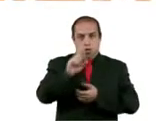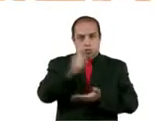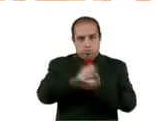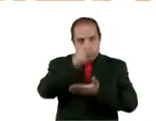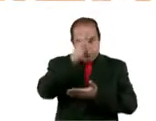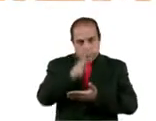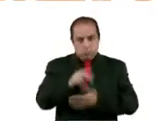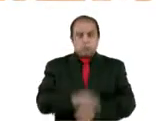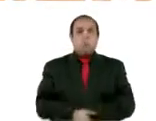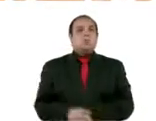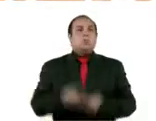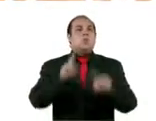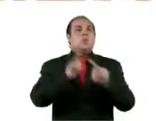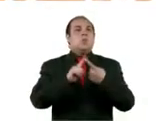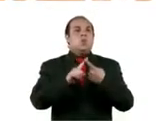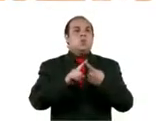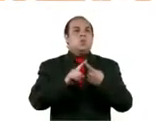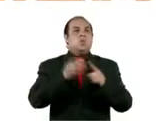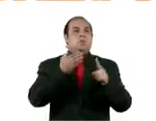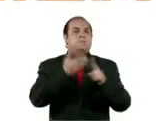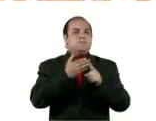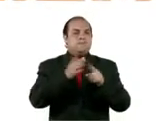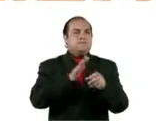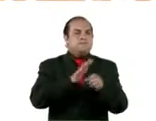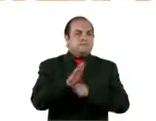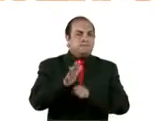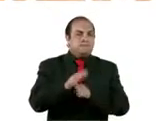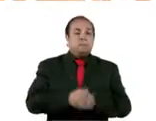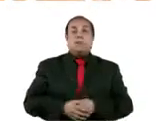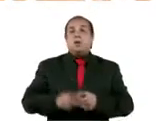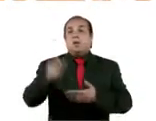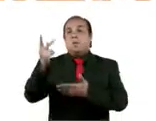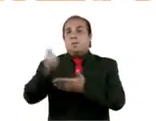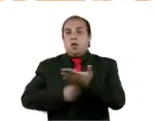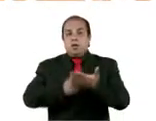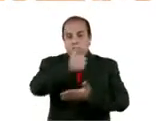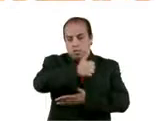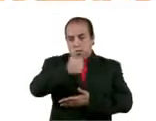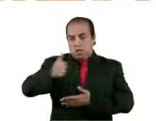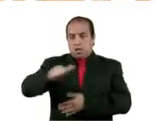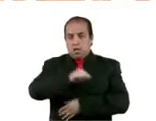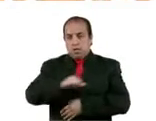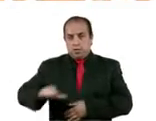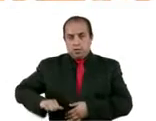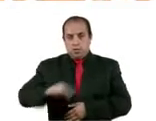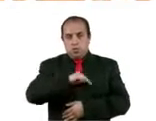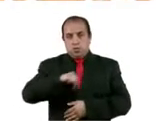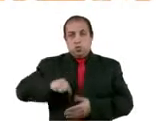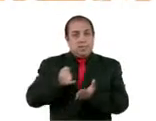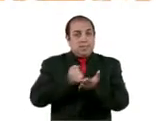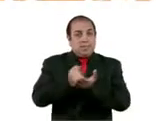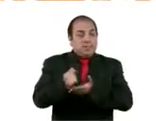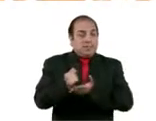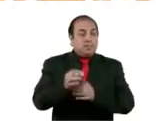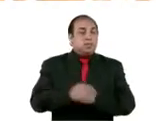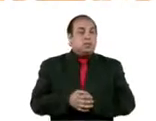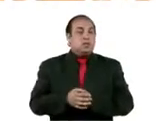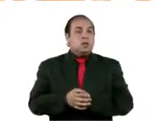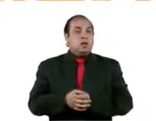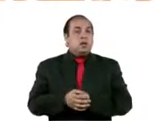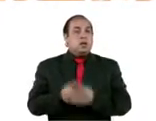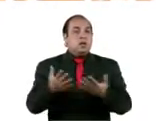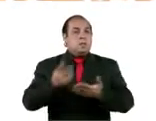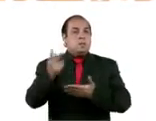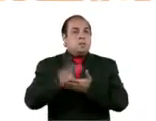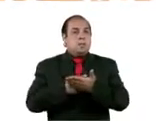México. Uno tiene que ver con los programas de cada alcaldía. Tomamos la decisión de hacer un plan maestro, un programa maestro